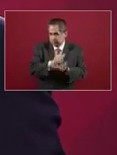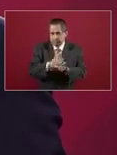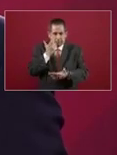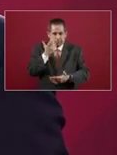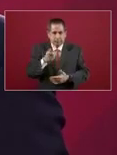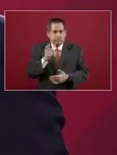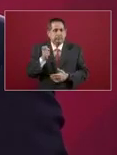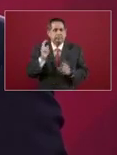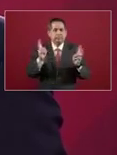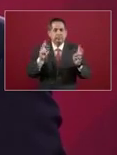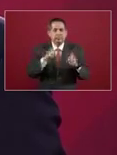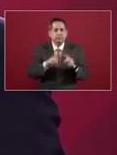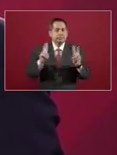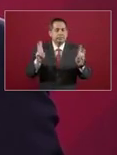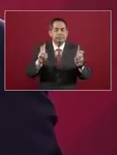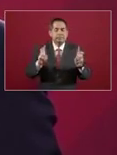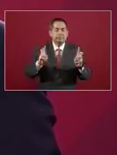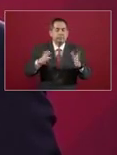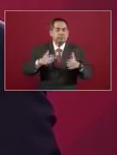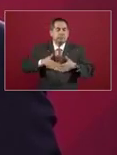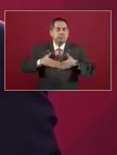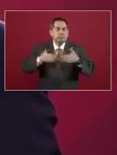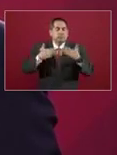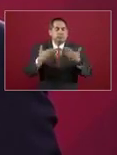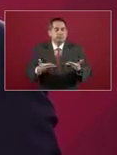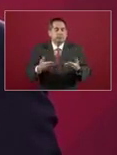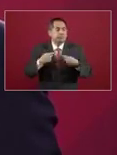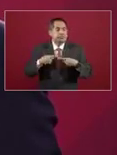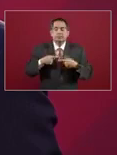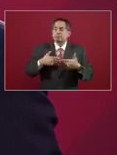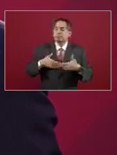que le llamo de confianza ciudadana,